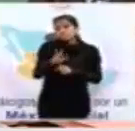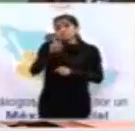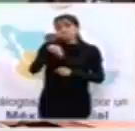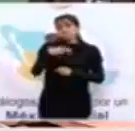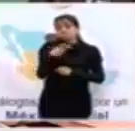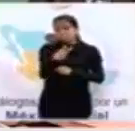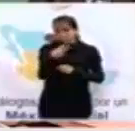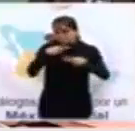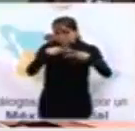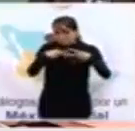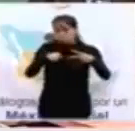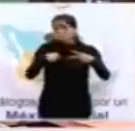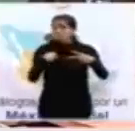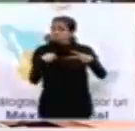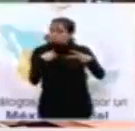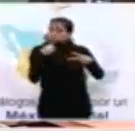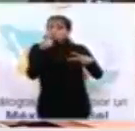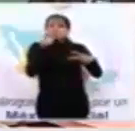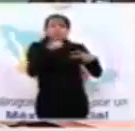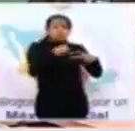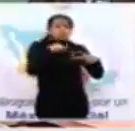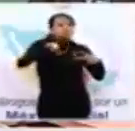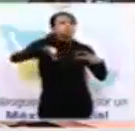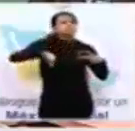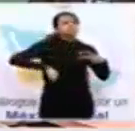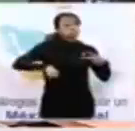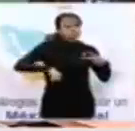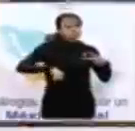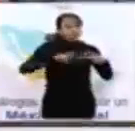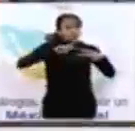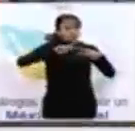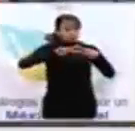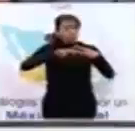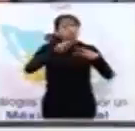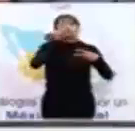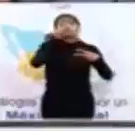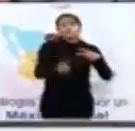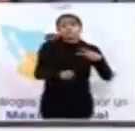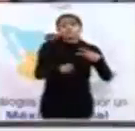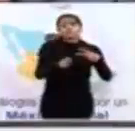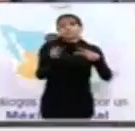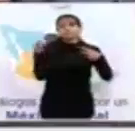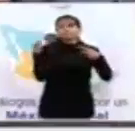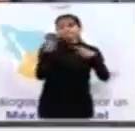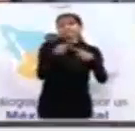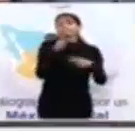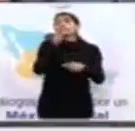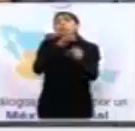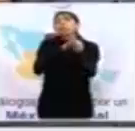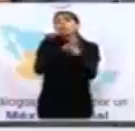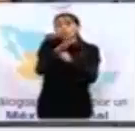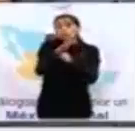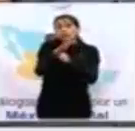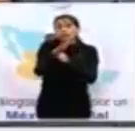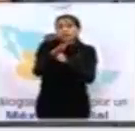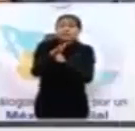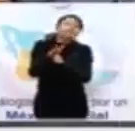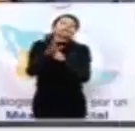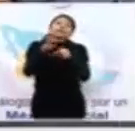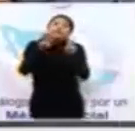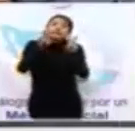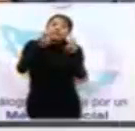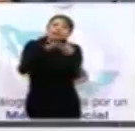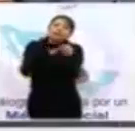la atención y que uno quisiera verlos prosperar. Es el tema de la intervención a través de clústeres productivos, o